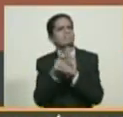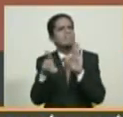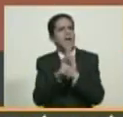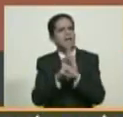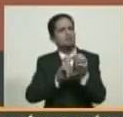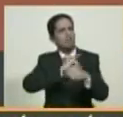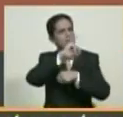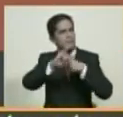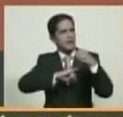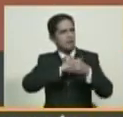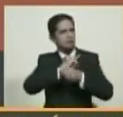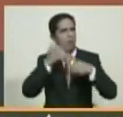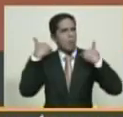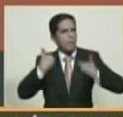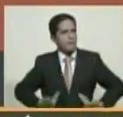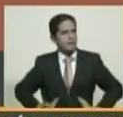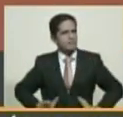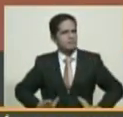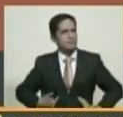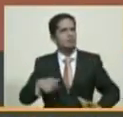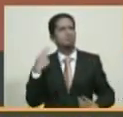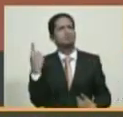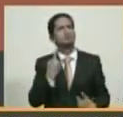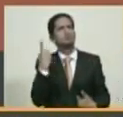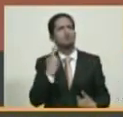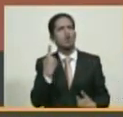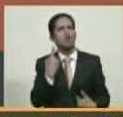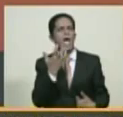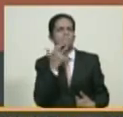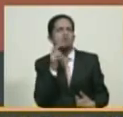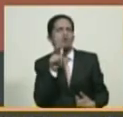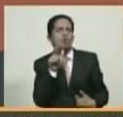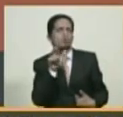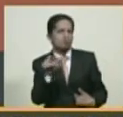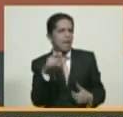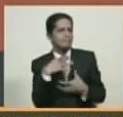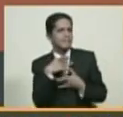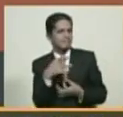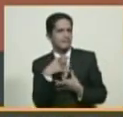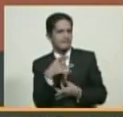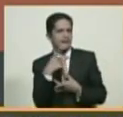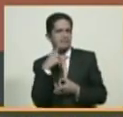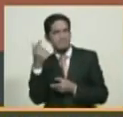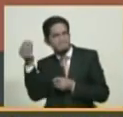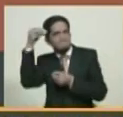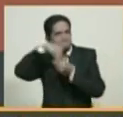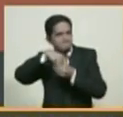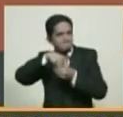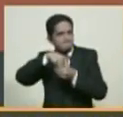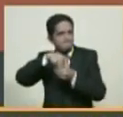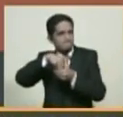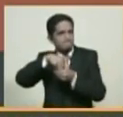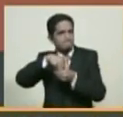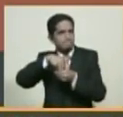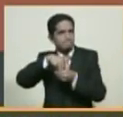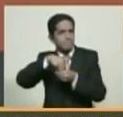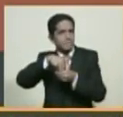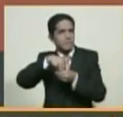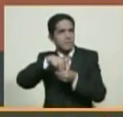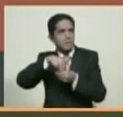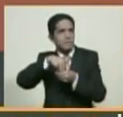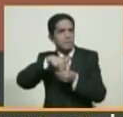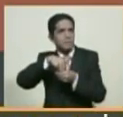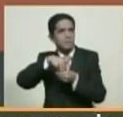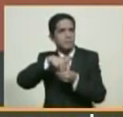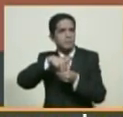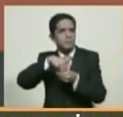solo existe para sus intereses políticos. Está condicionado a